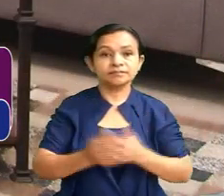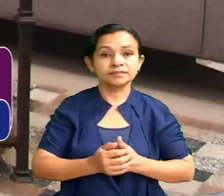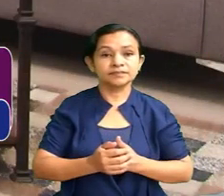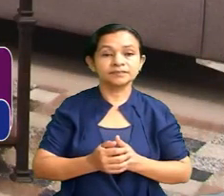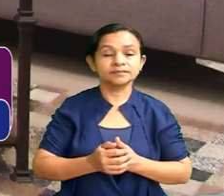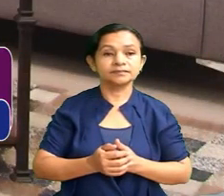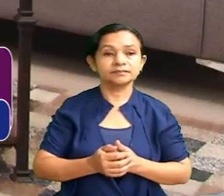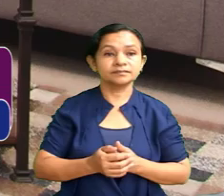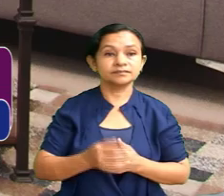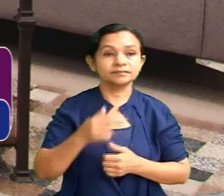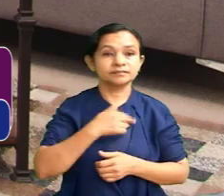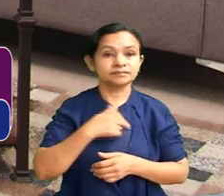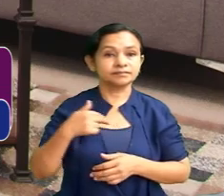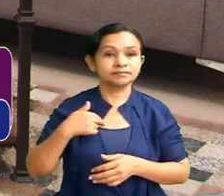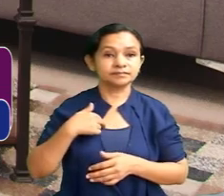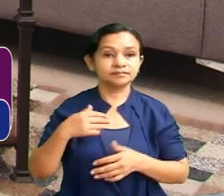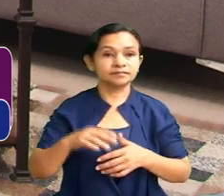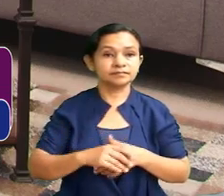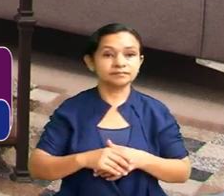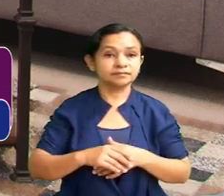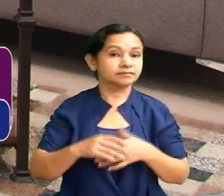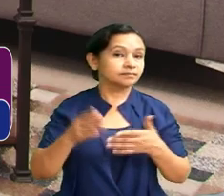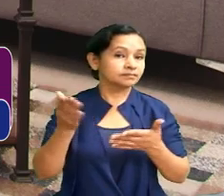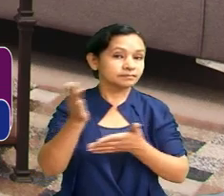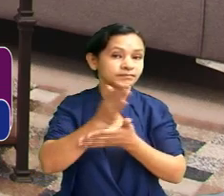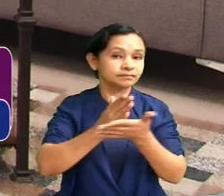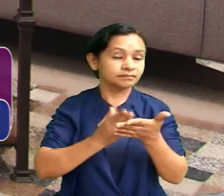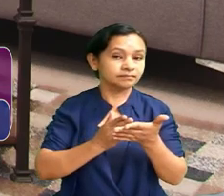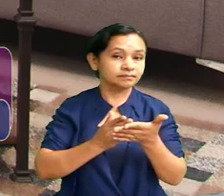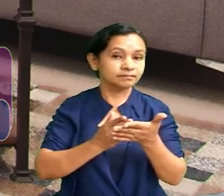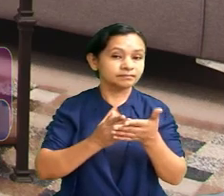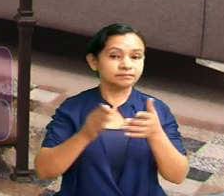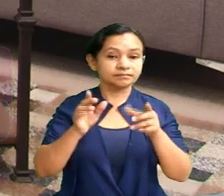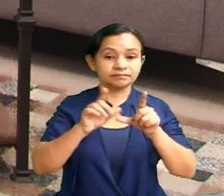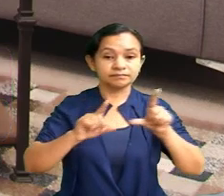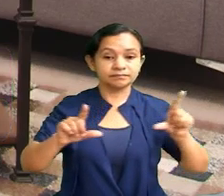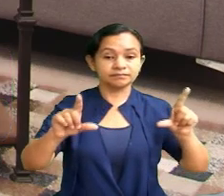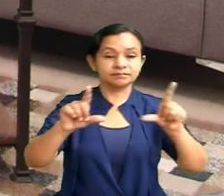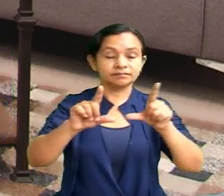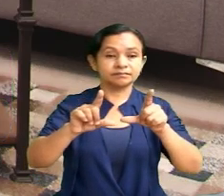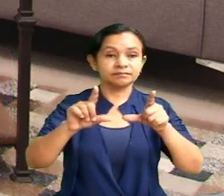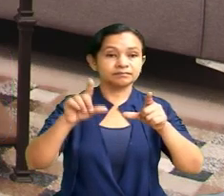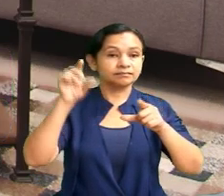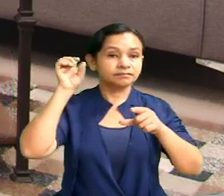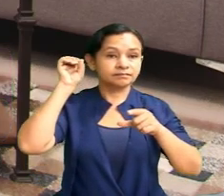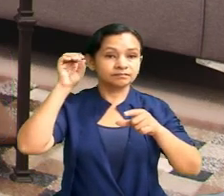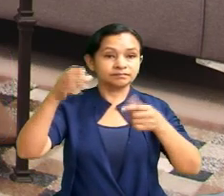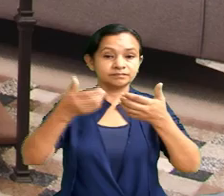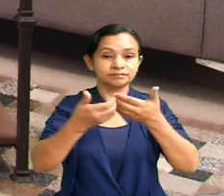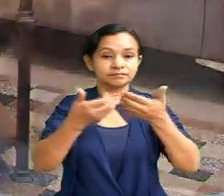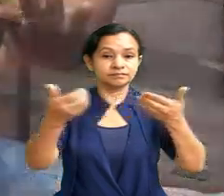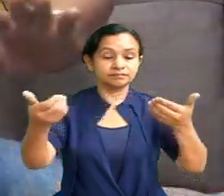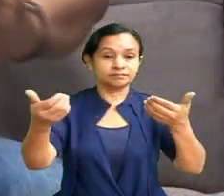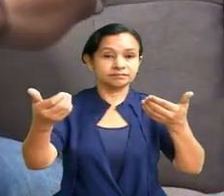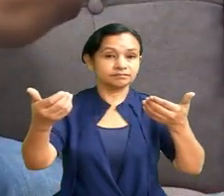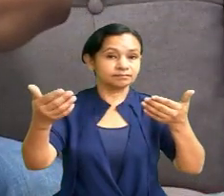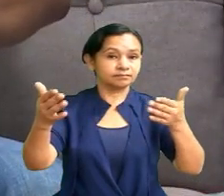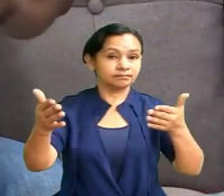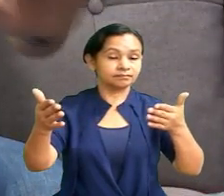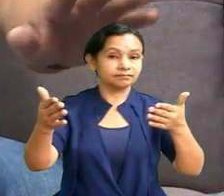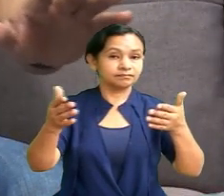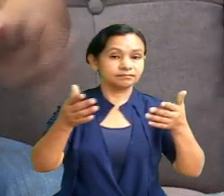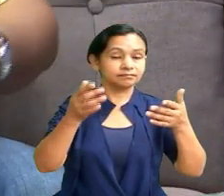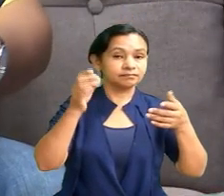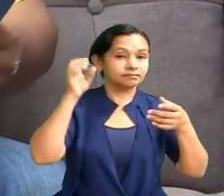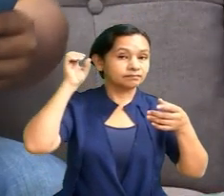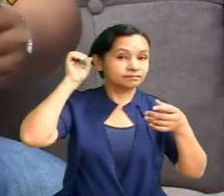quienes tal vez hemos estado disfrutando algunas veces las plazas turísticas había como una especie de separación entre los destinos administrados